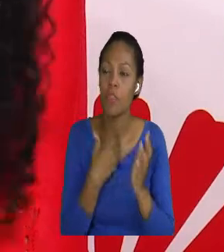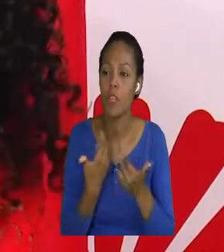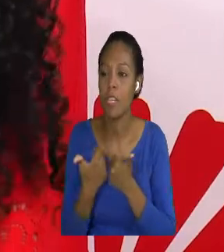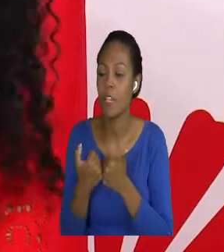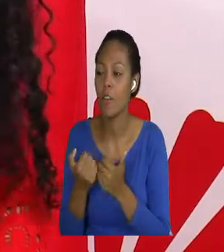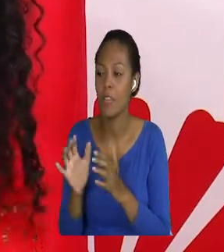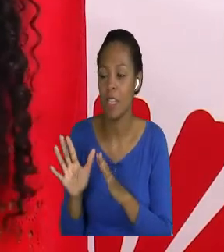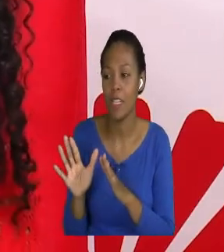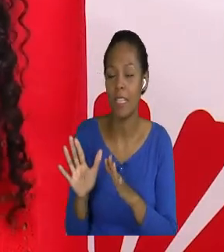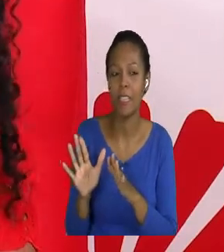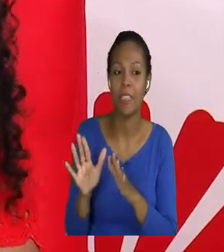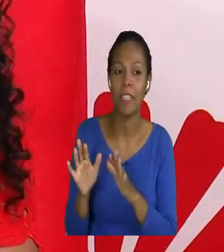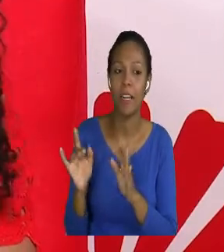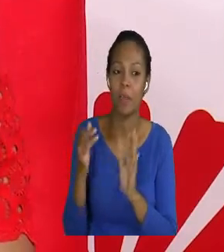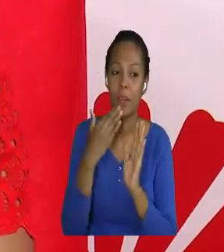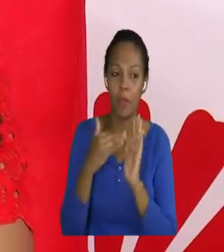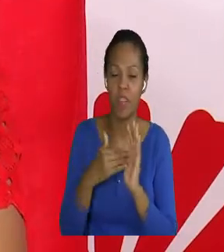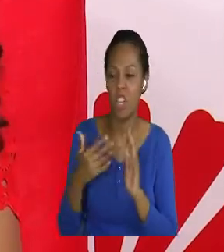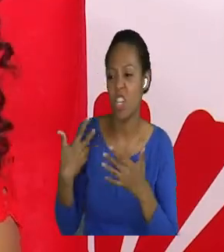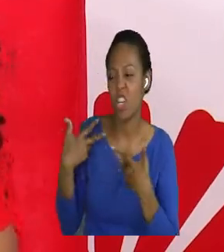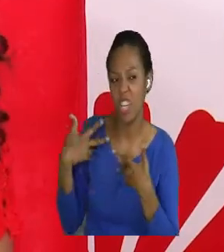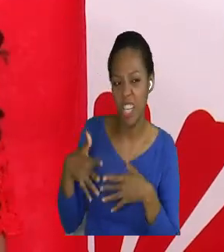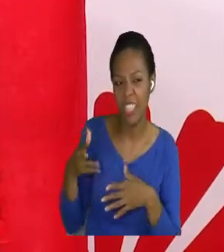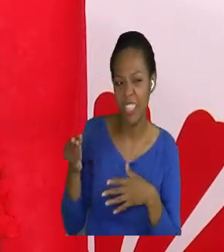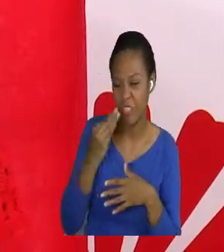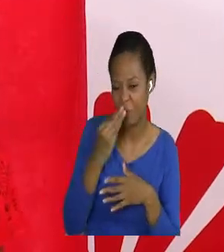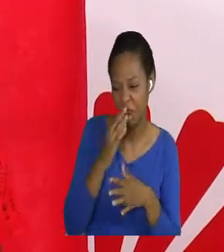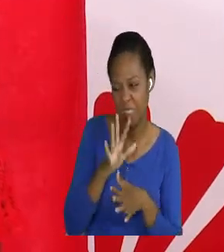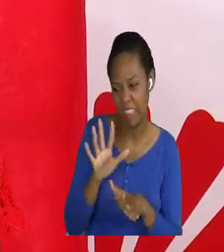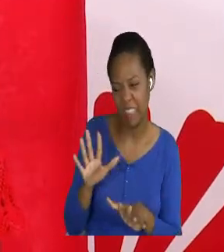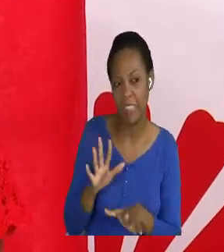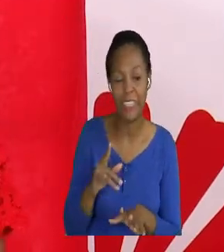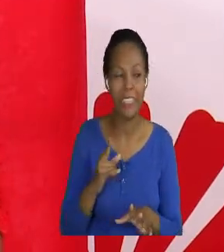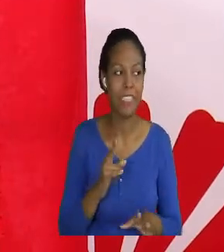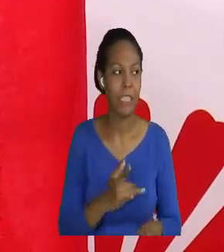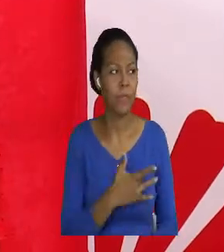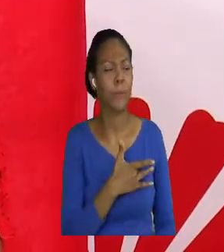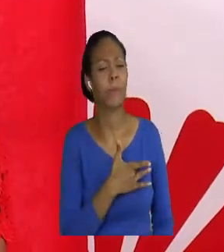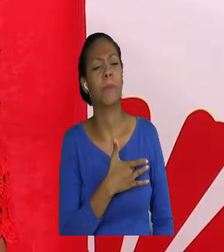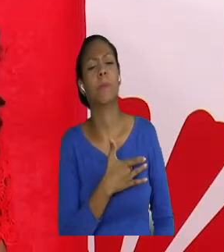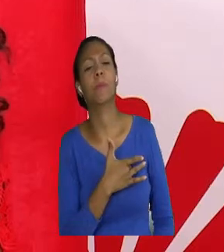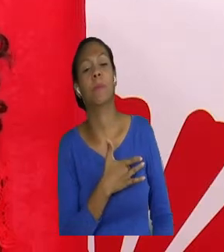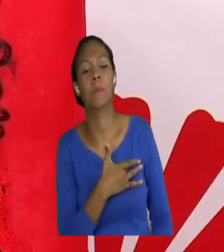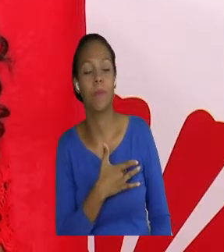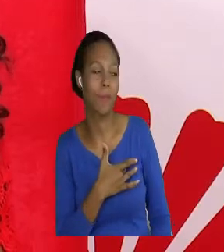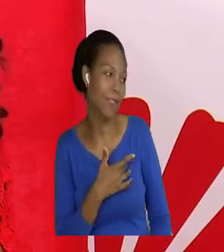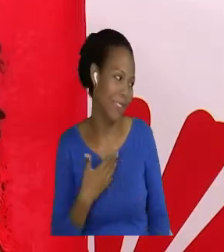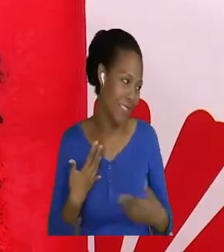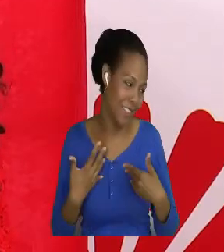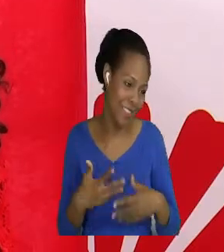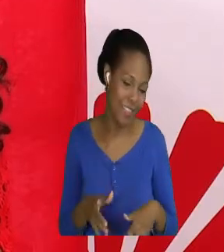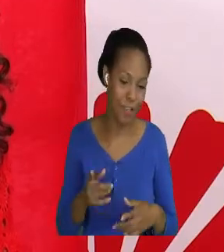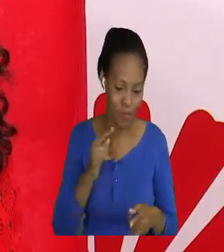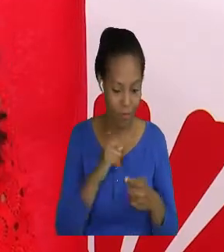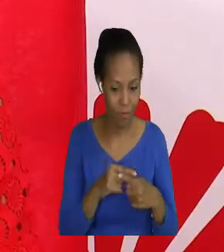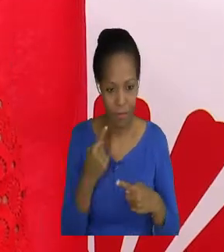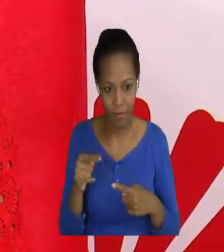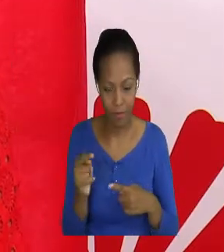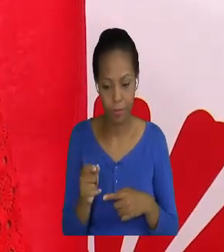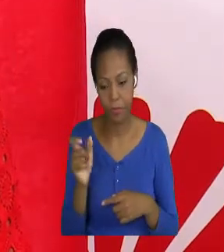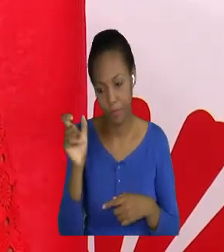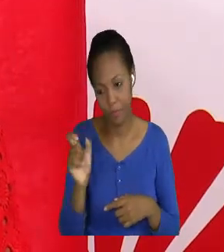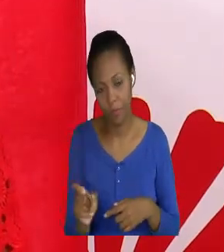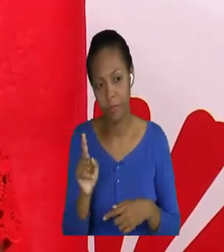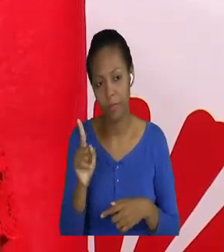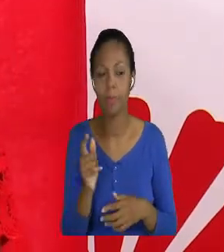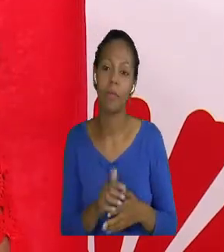no. No quiero ir, o no me gusta esa comida, o algo, pero ya tenemos la mejor forma y la más acertada de decirle a esa persona que no. Muchas gracias